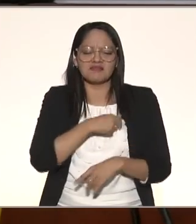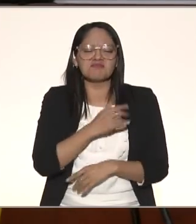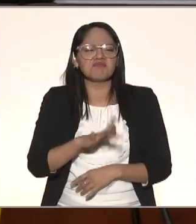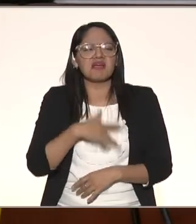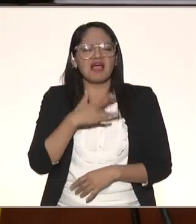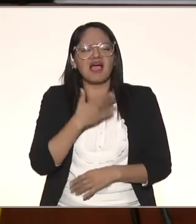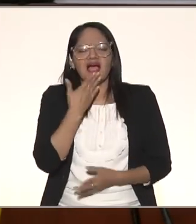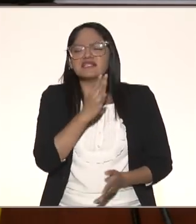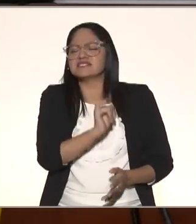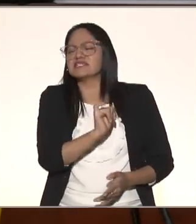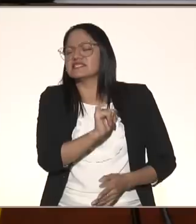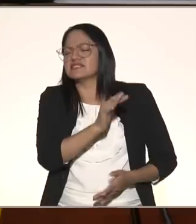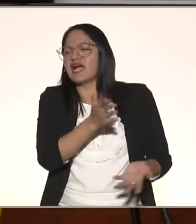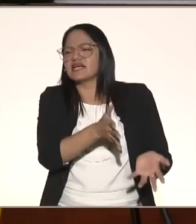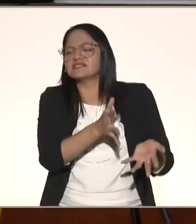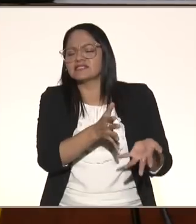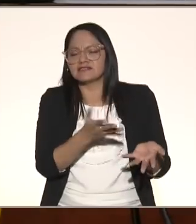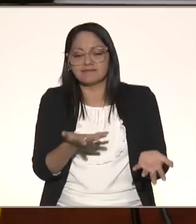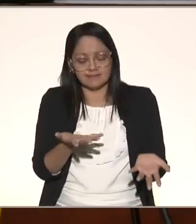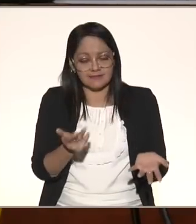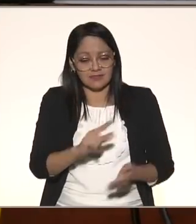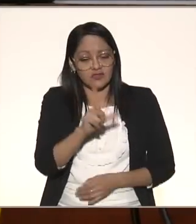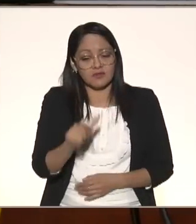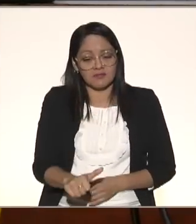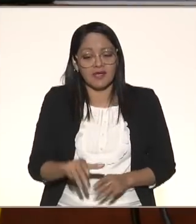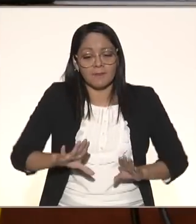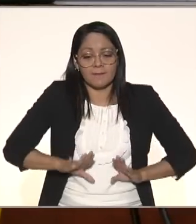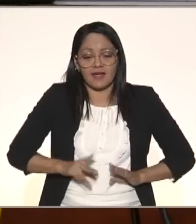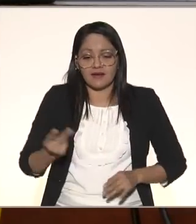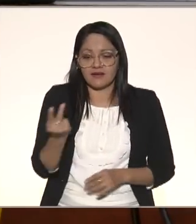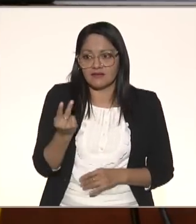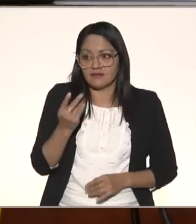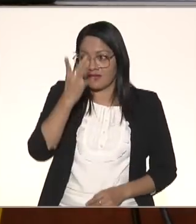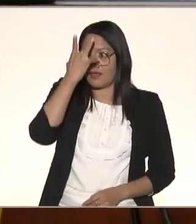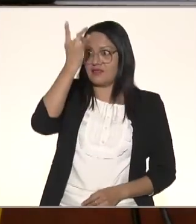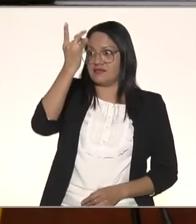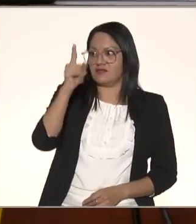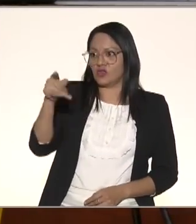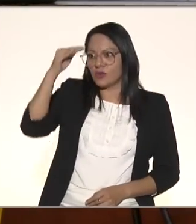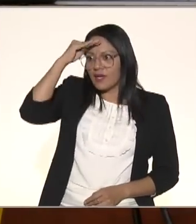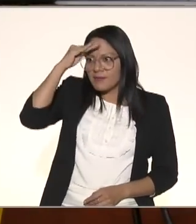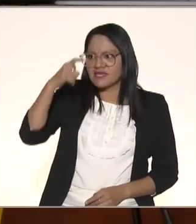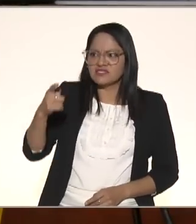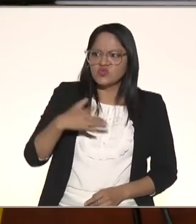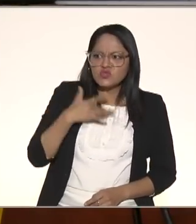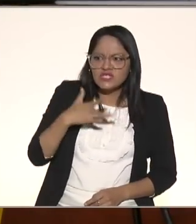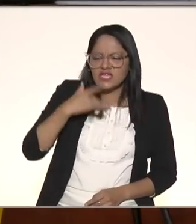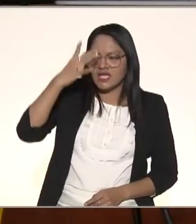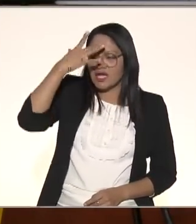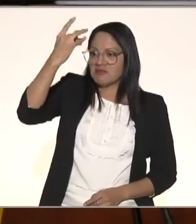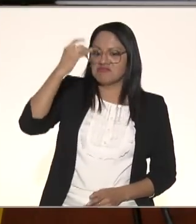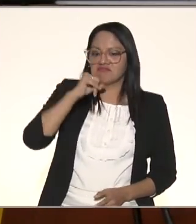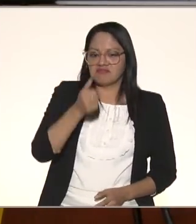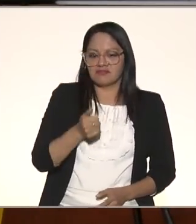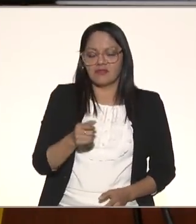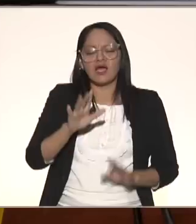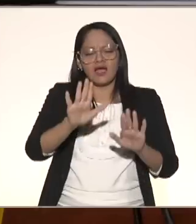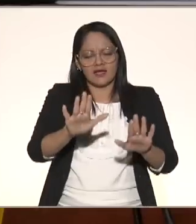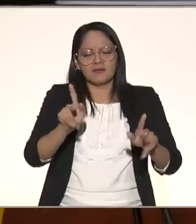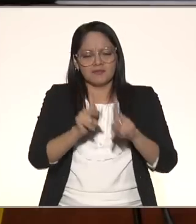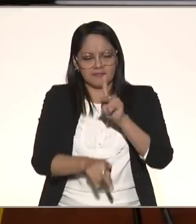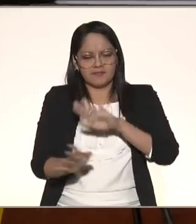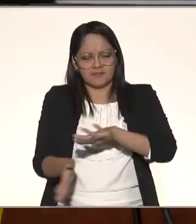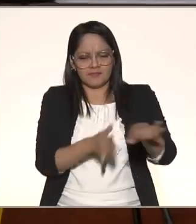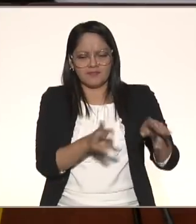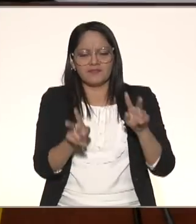cosas y pues al final pues tu pareja no tiene por qué adivinar lo que estás pensando ni lo que estás queriendo en ese momento oigan y hablar de